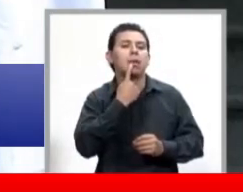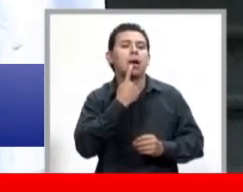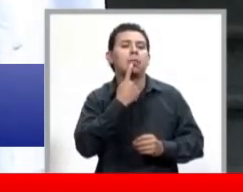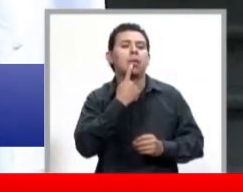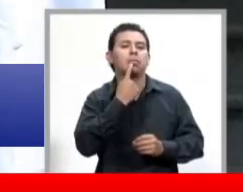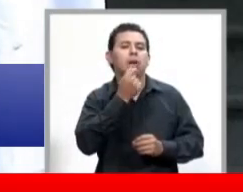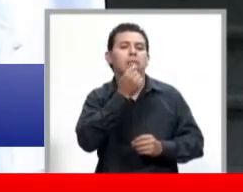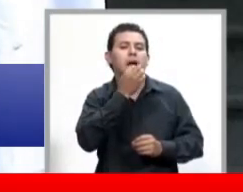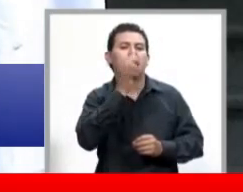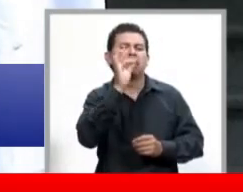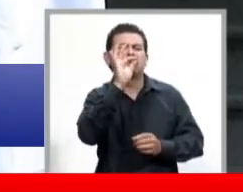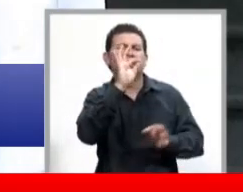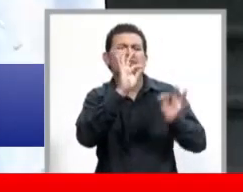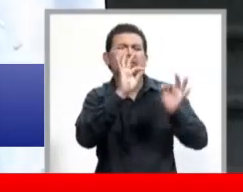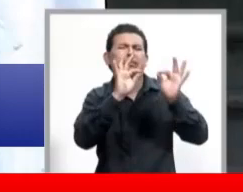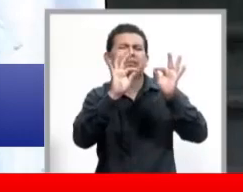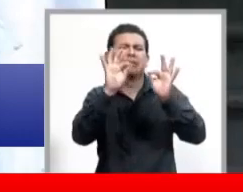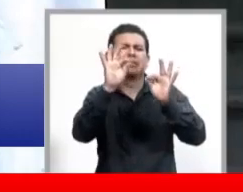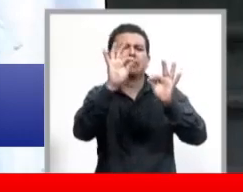microgotas,